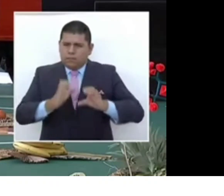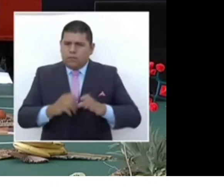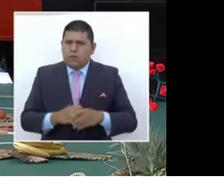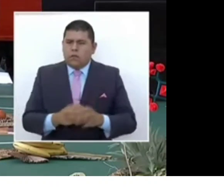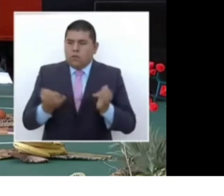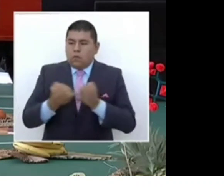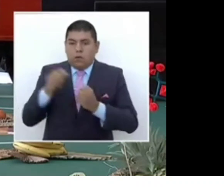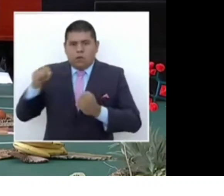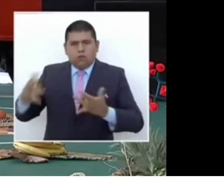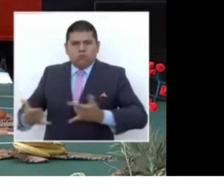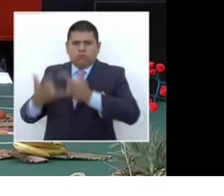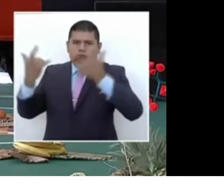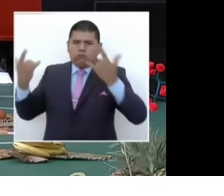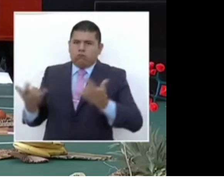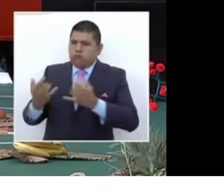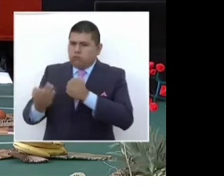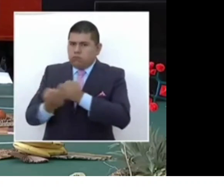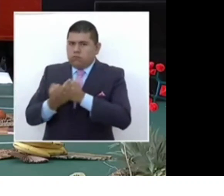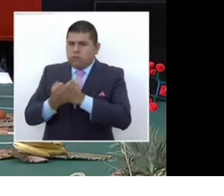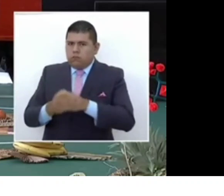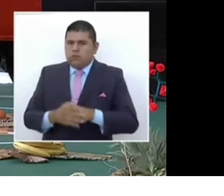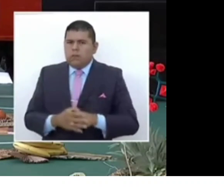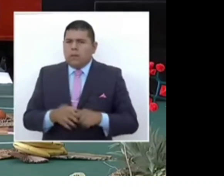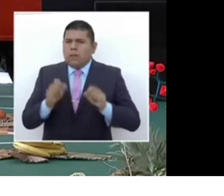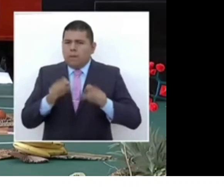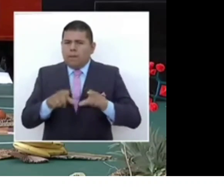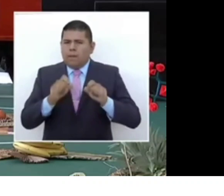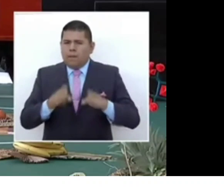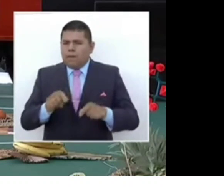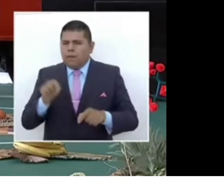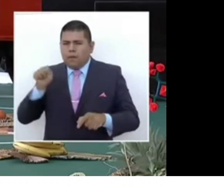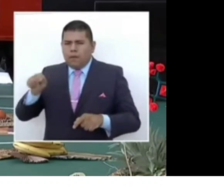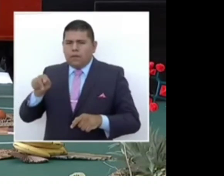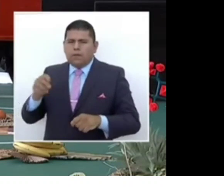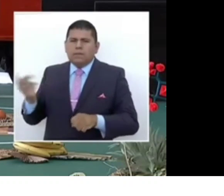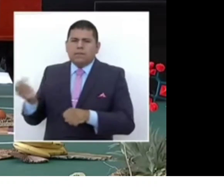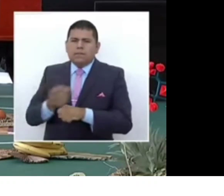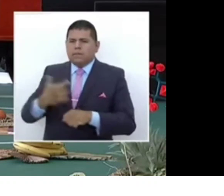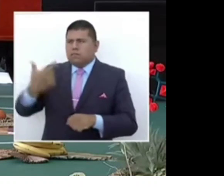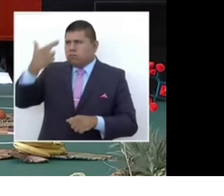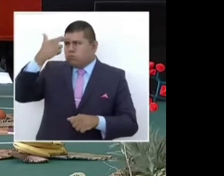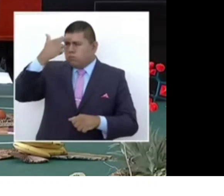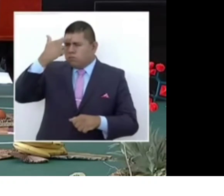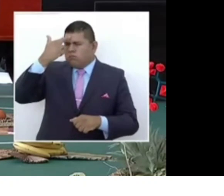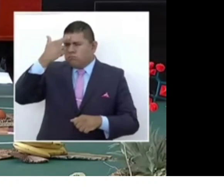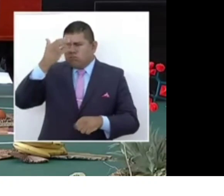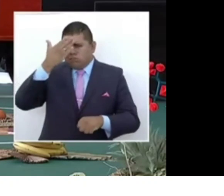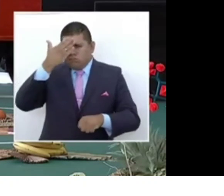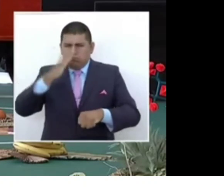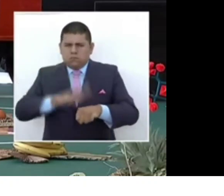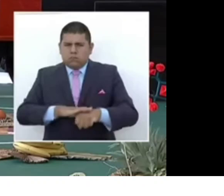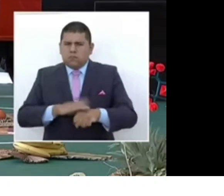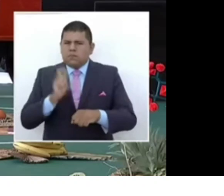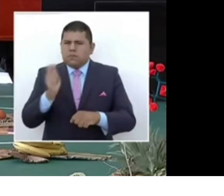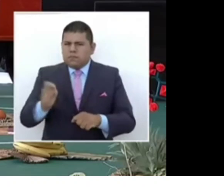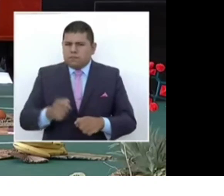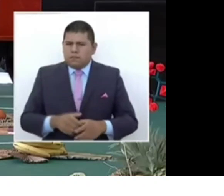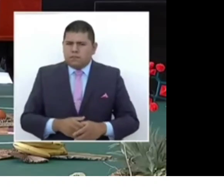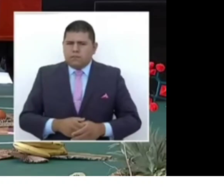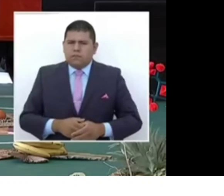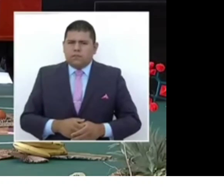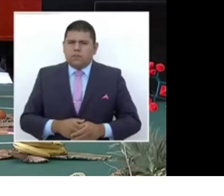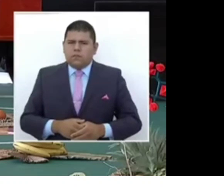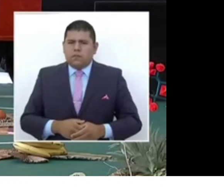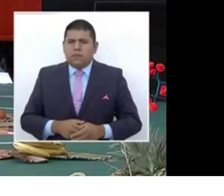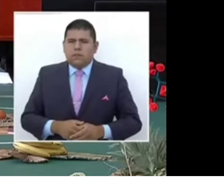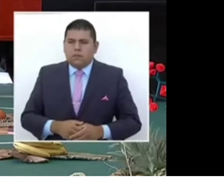de historia, y para recordar lo que era también la